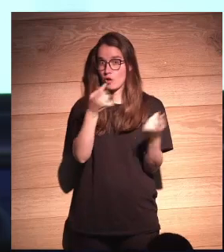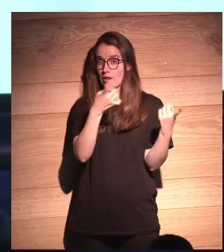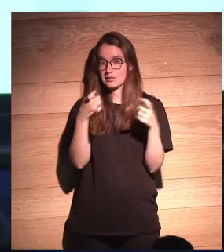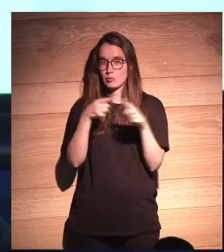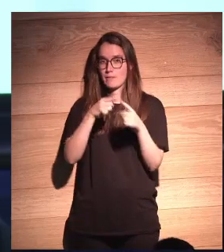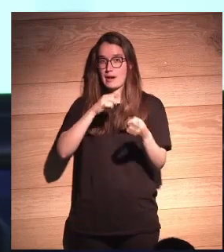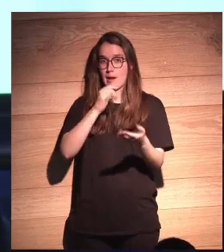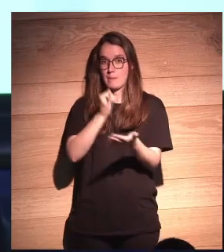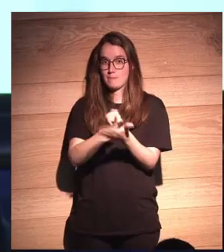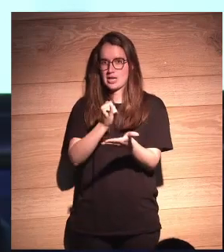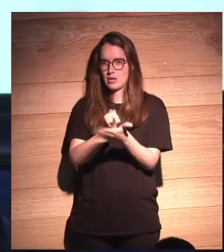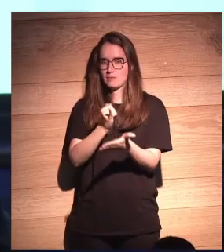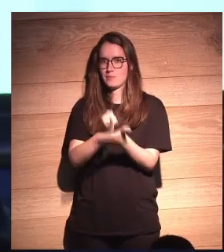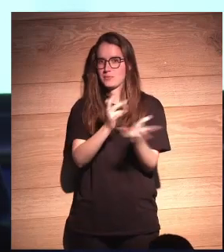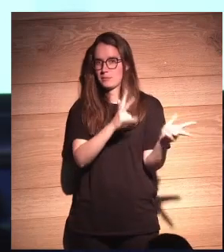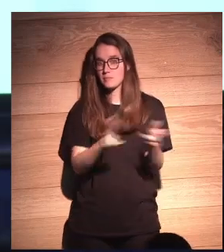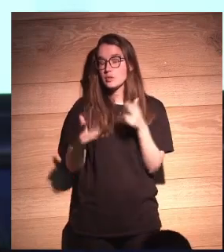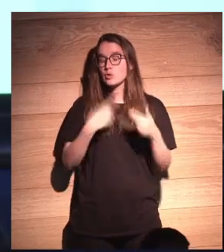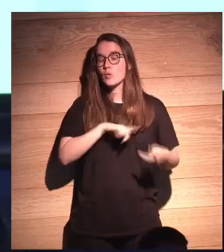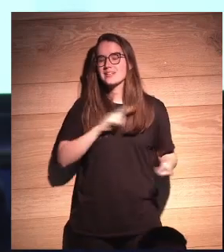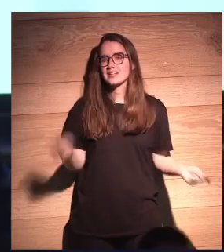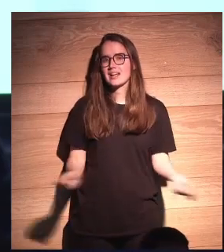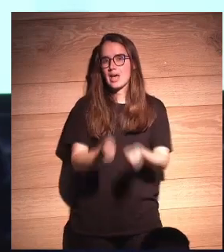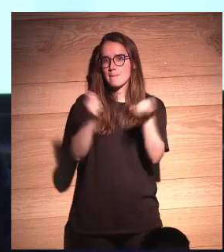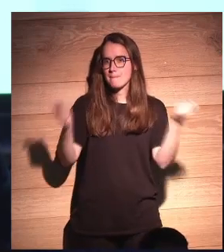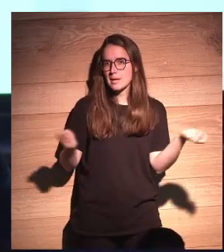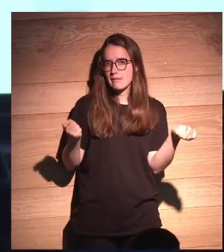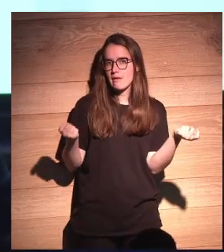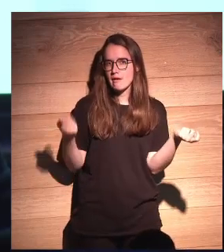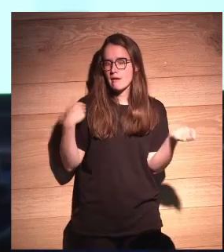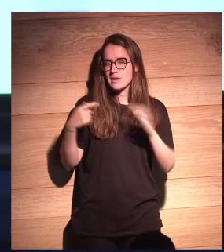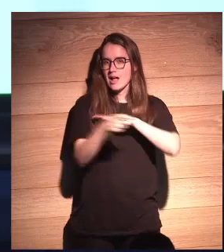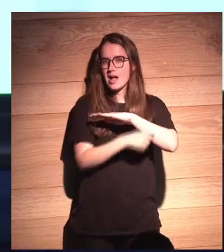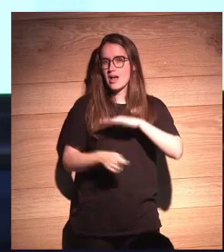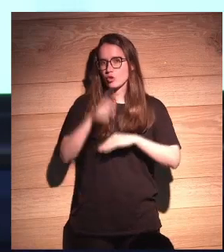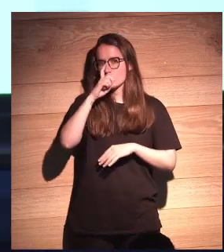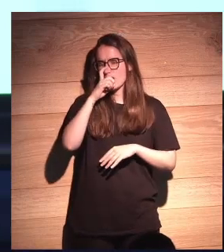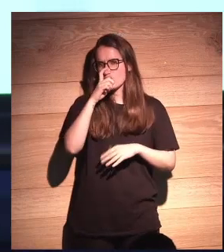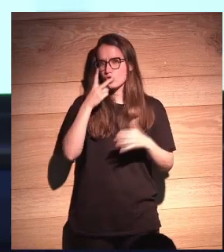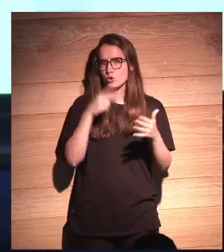para hacer ese piloto. Nuestra campaña de Berkami la hicimos en agosto de